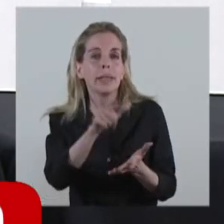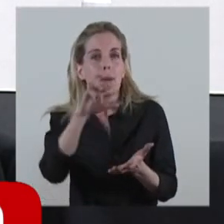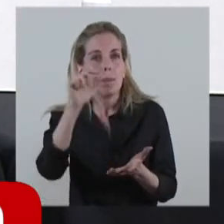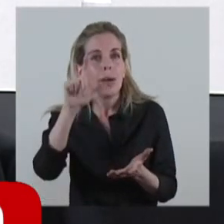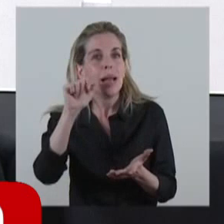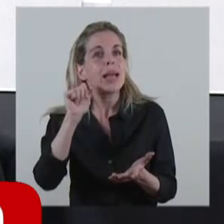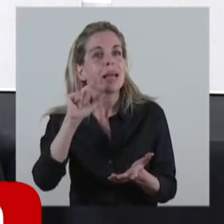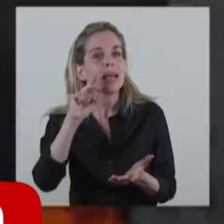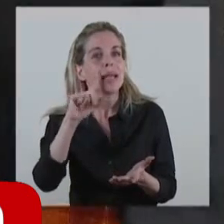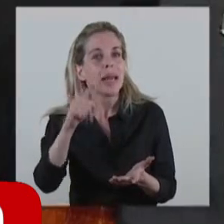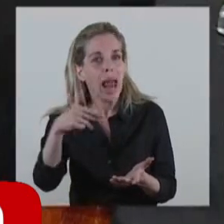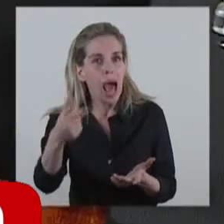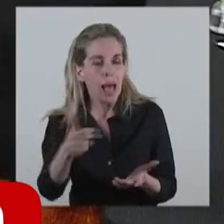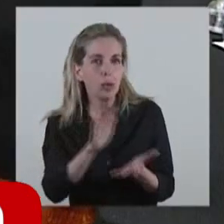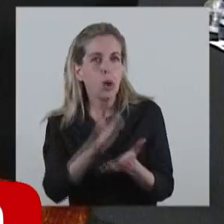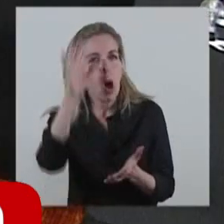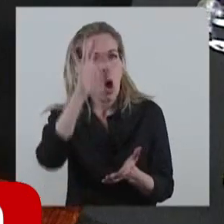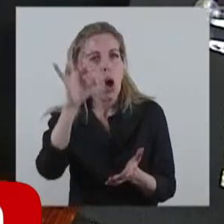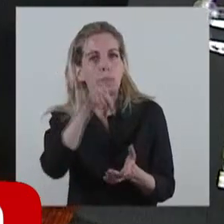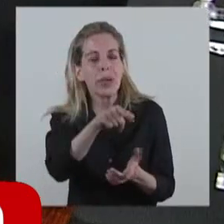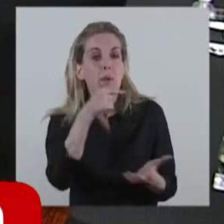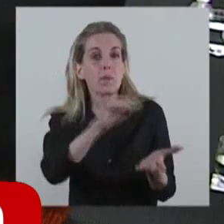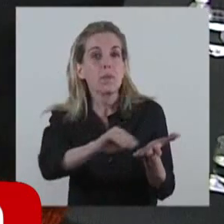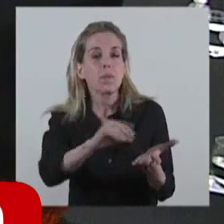Pellegrina en su opinión, porque